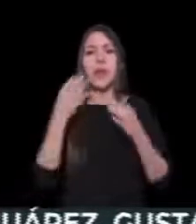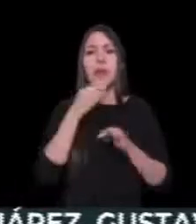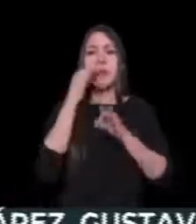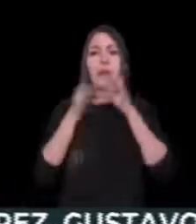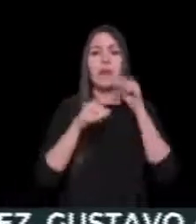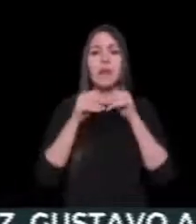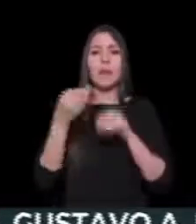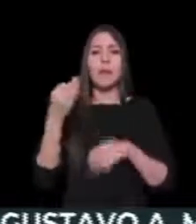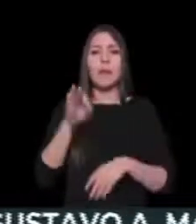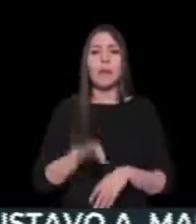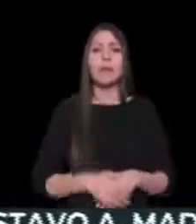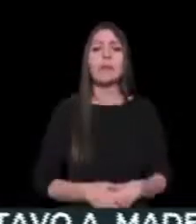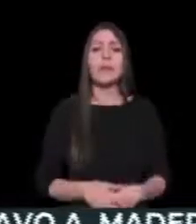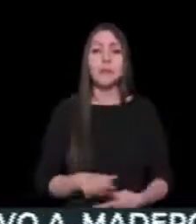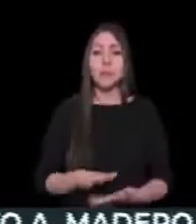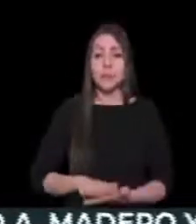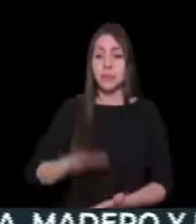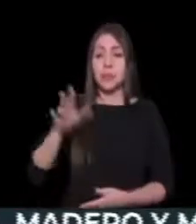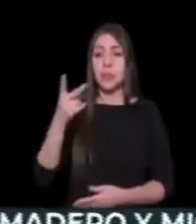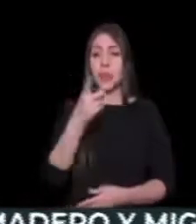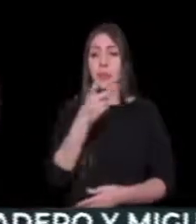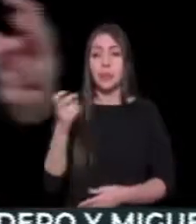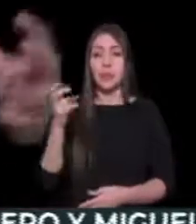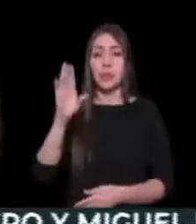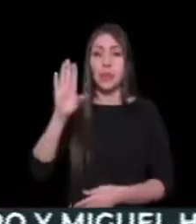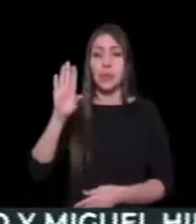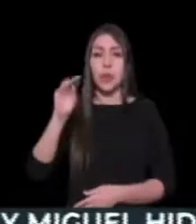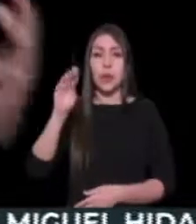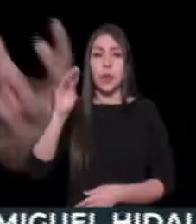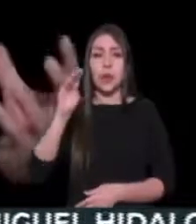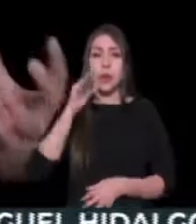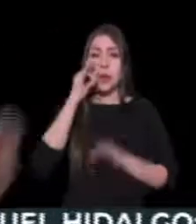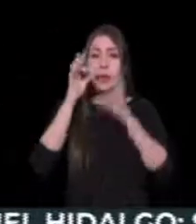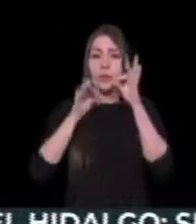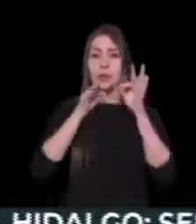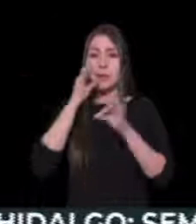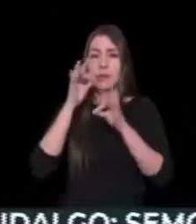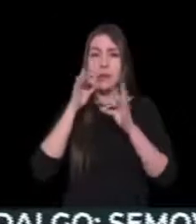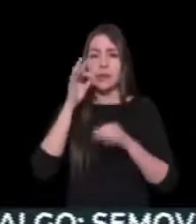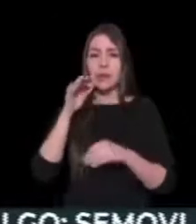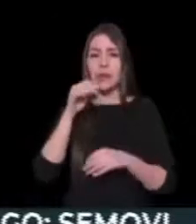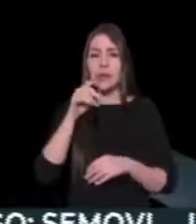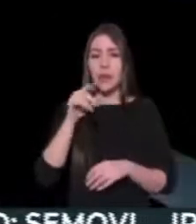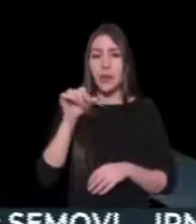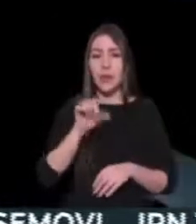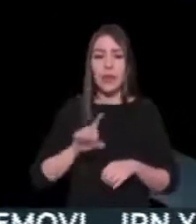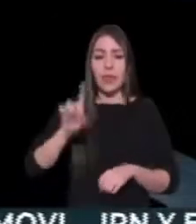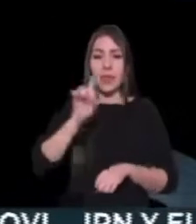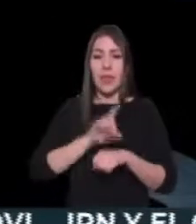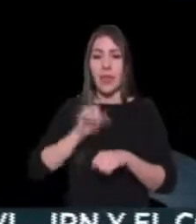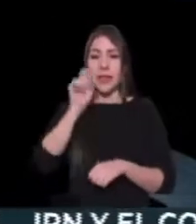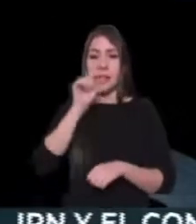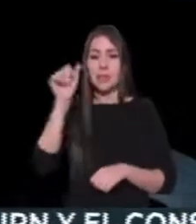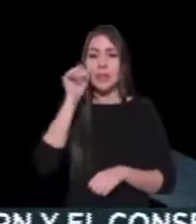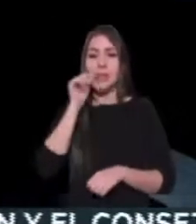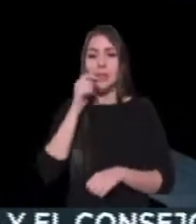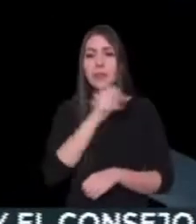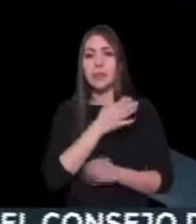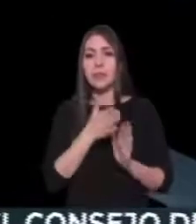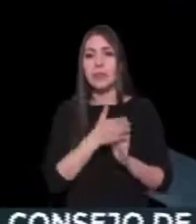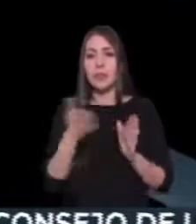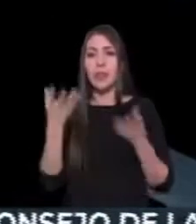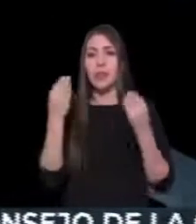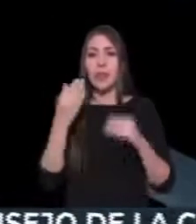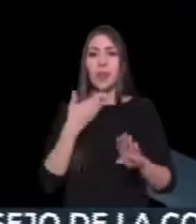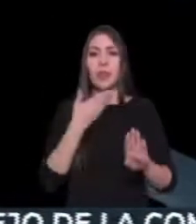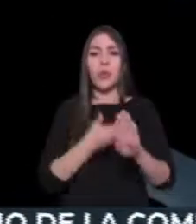los más de 290 trending topics que ha habido en este periodo, que son un montón, cerca del 10% han sido en contra del doctor Gatell. Entonces sí